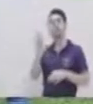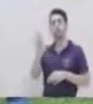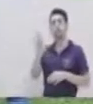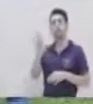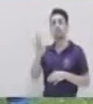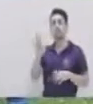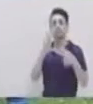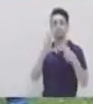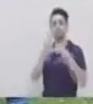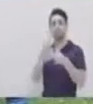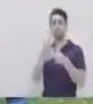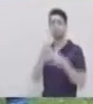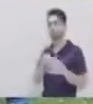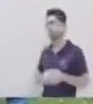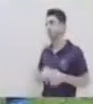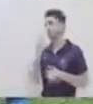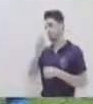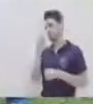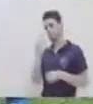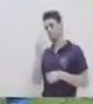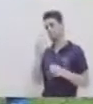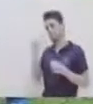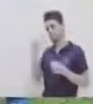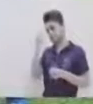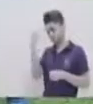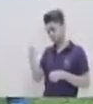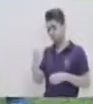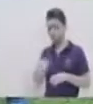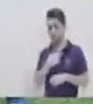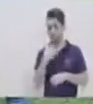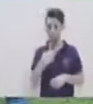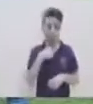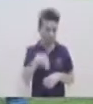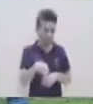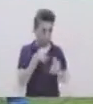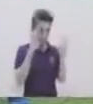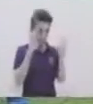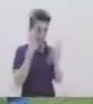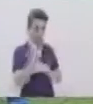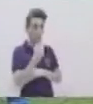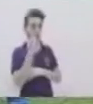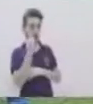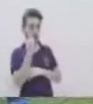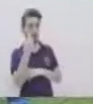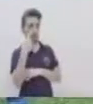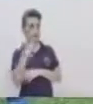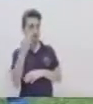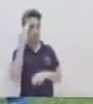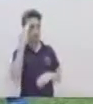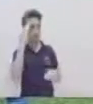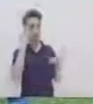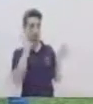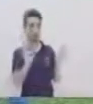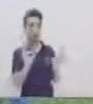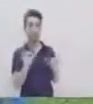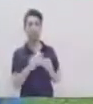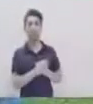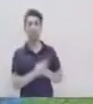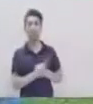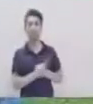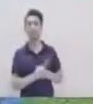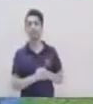que se da en nuestro idioma. Totalmente, profe, pues muchísimas gracias por este tema muy importante, el saber la importancia